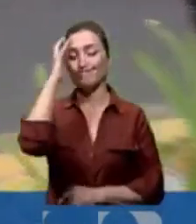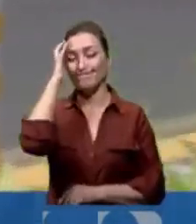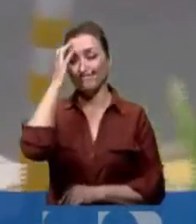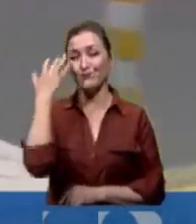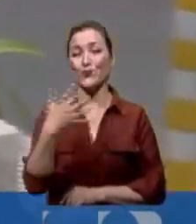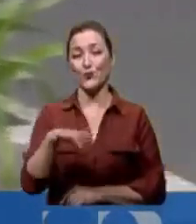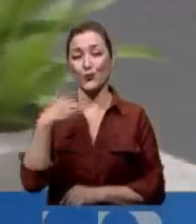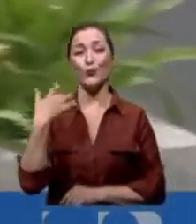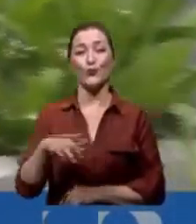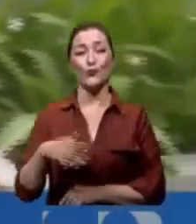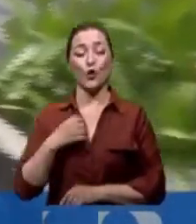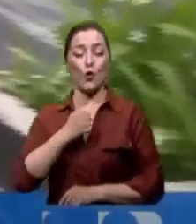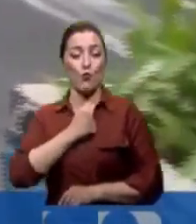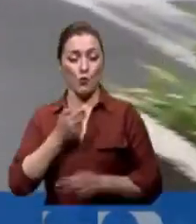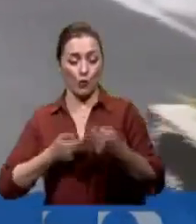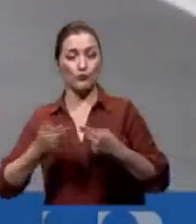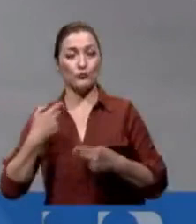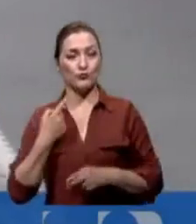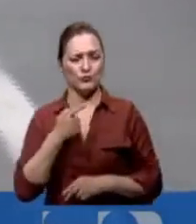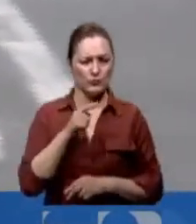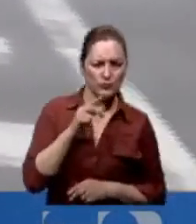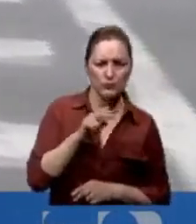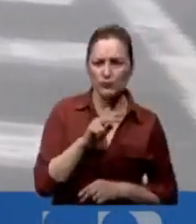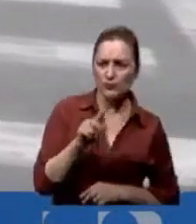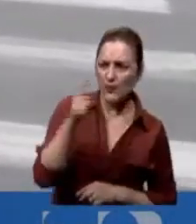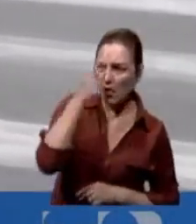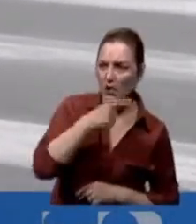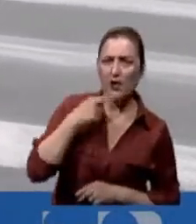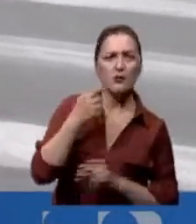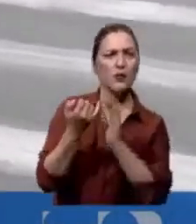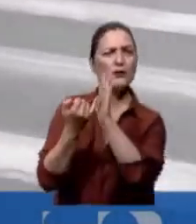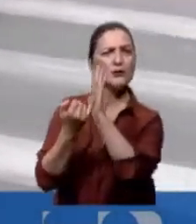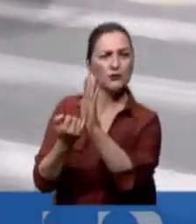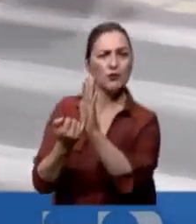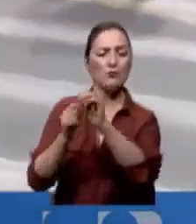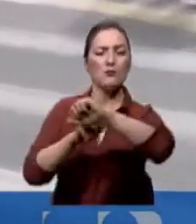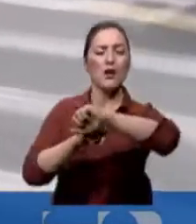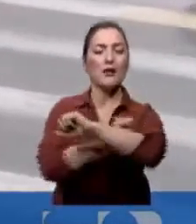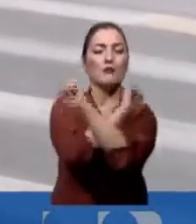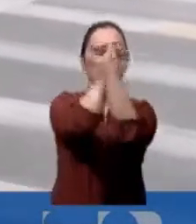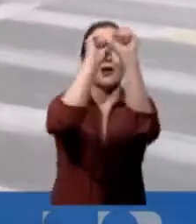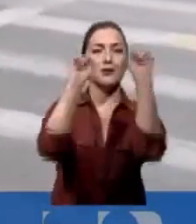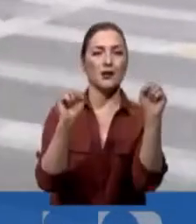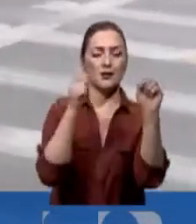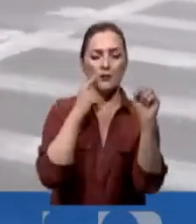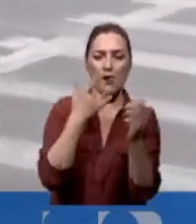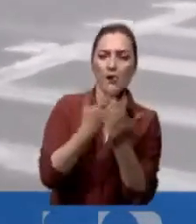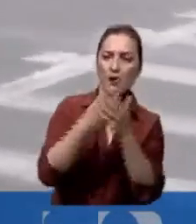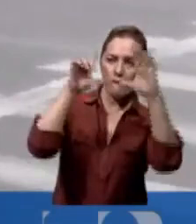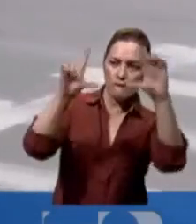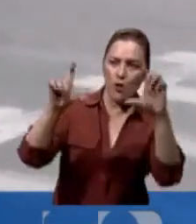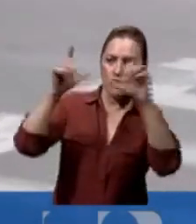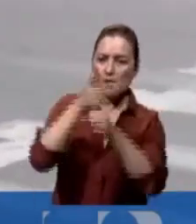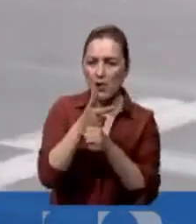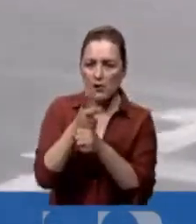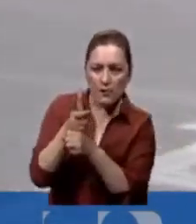es que los propietarios han identificado a los ladrones que llegan en horas de la mañana a tomar fotografías, a hacer